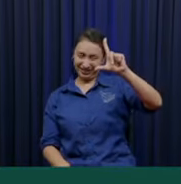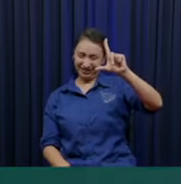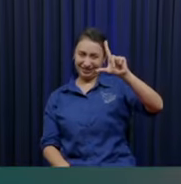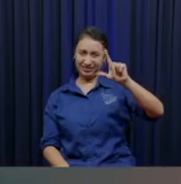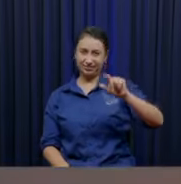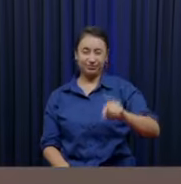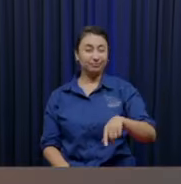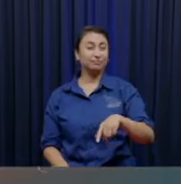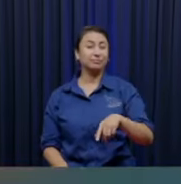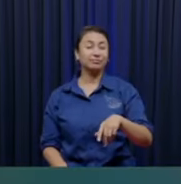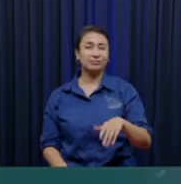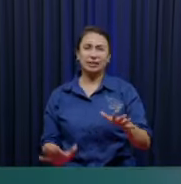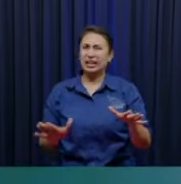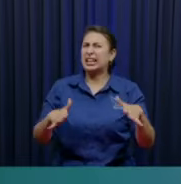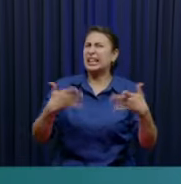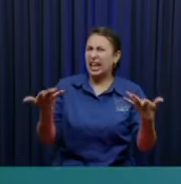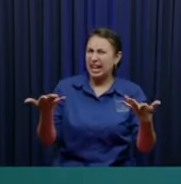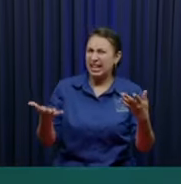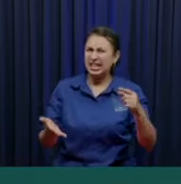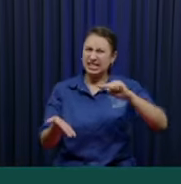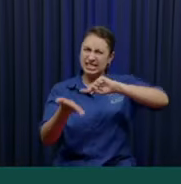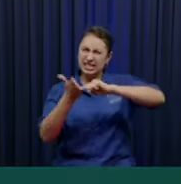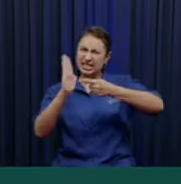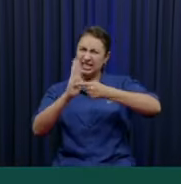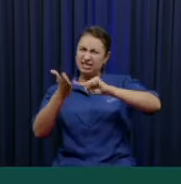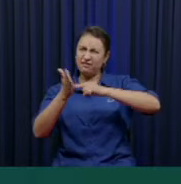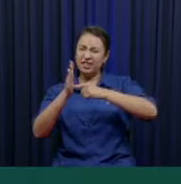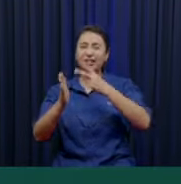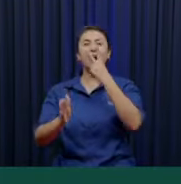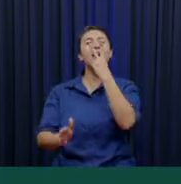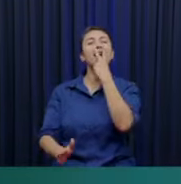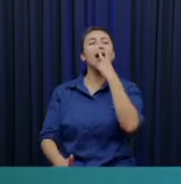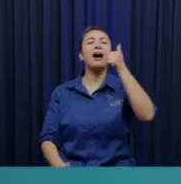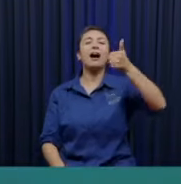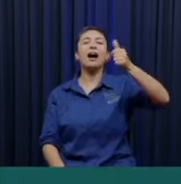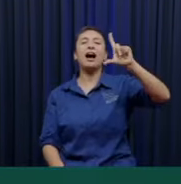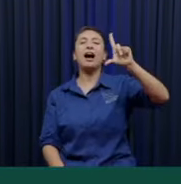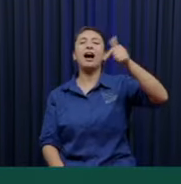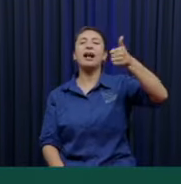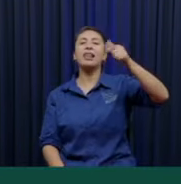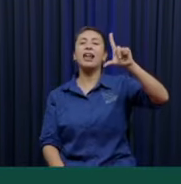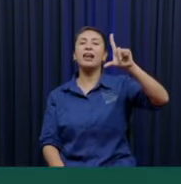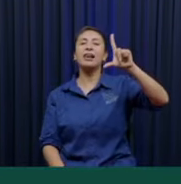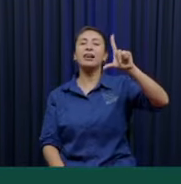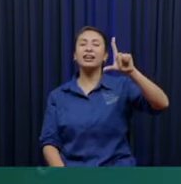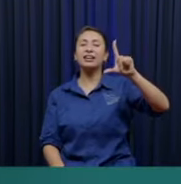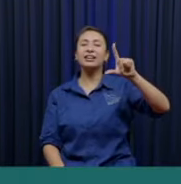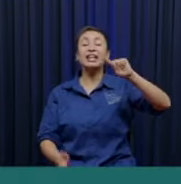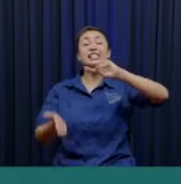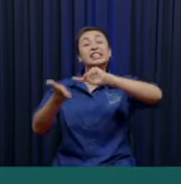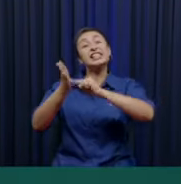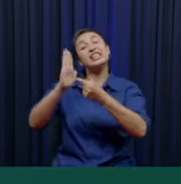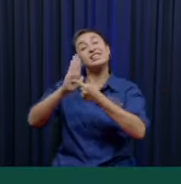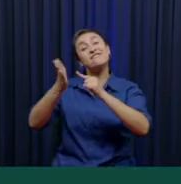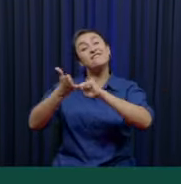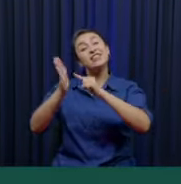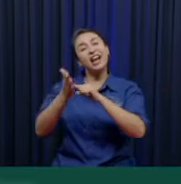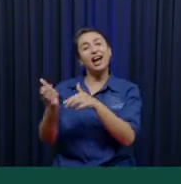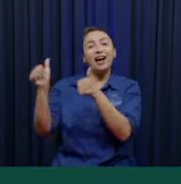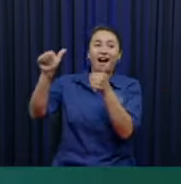es una gloria. Entonces aquí quiero parar. Brevemente, porque esto lo hemos hablado muchas veces, pero es necesario que lo volvamos a